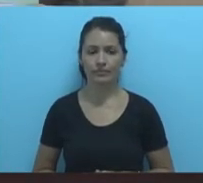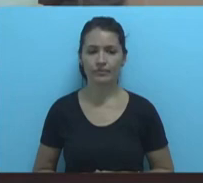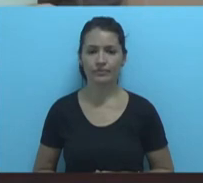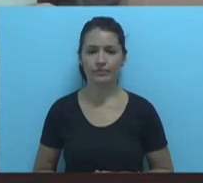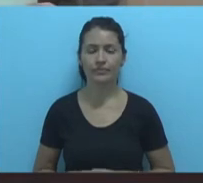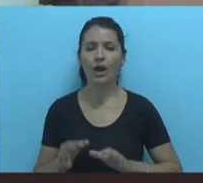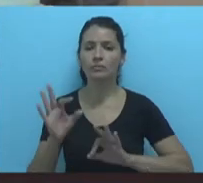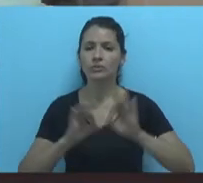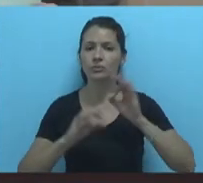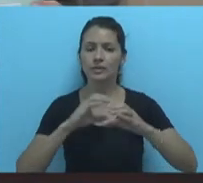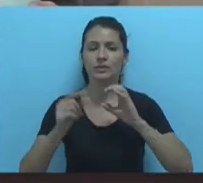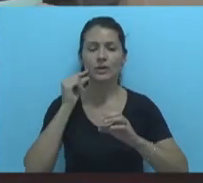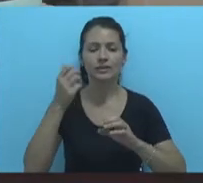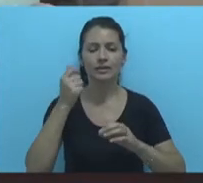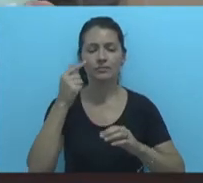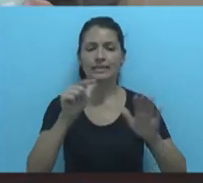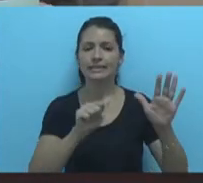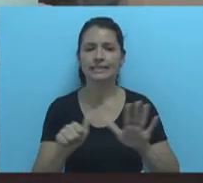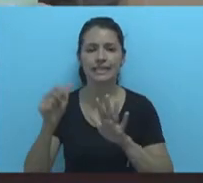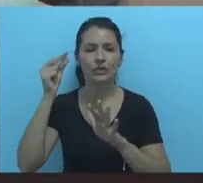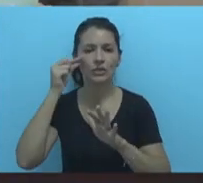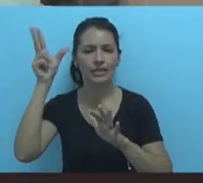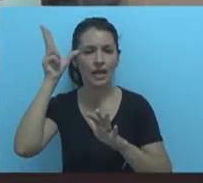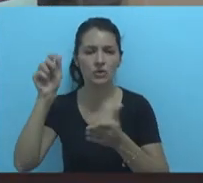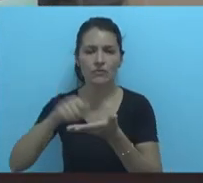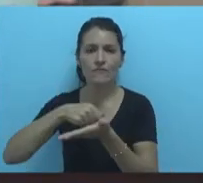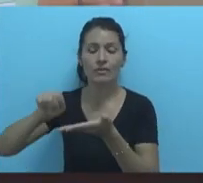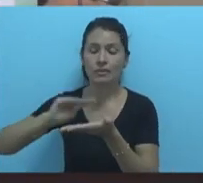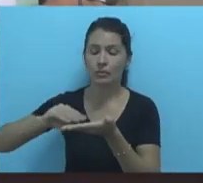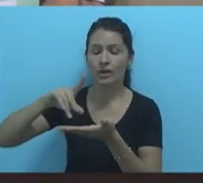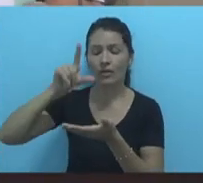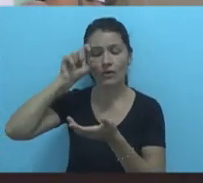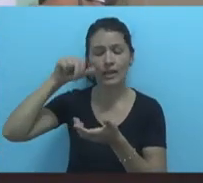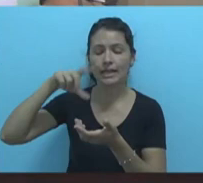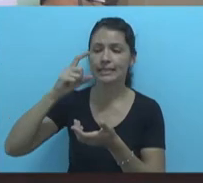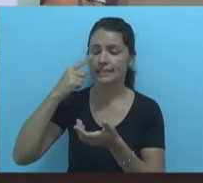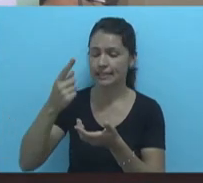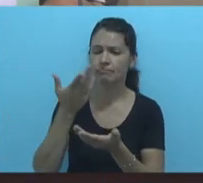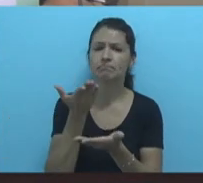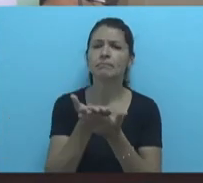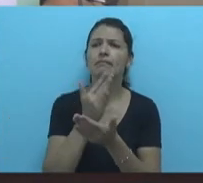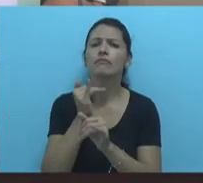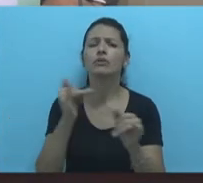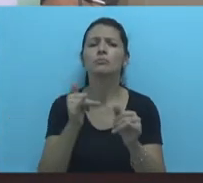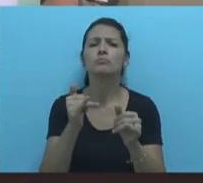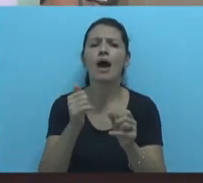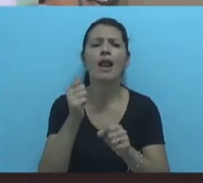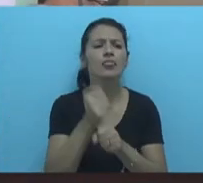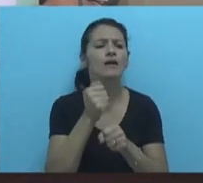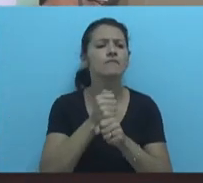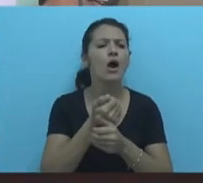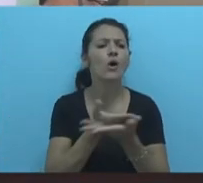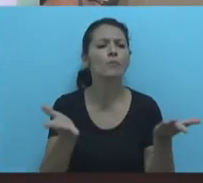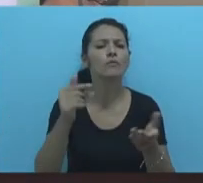Proyecto de comunicación 46.638 del diputado Lenzi, por el cual se solicita disponga informar qué obras se encuentran en ejecución